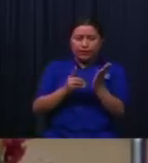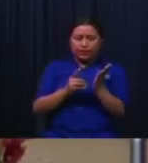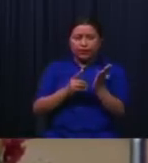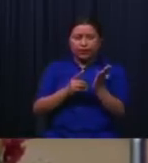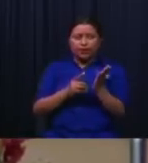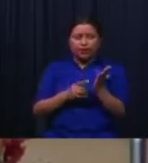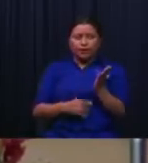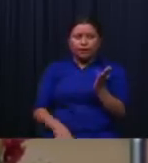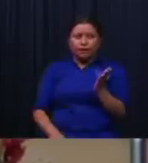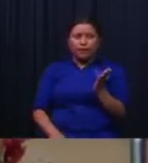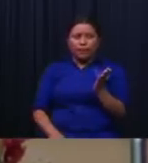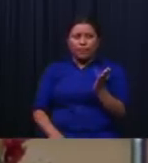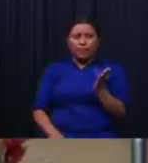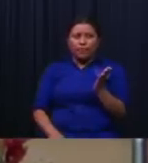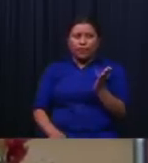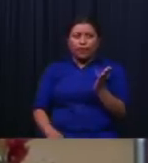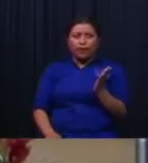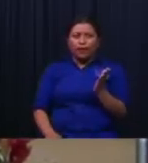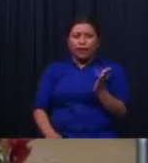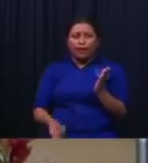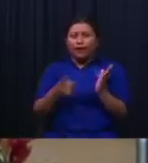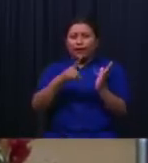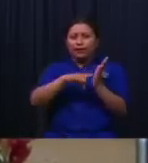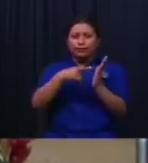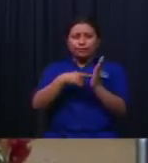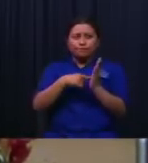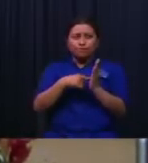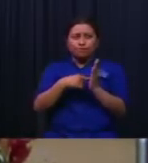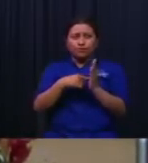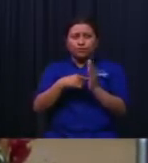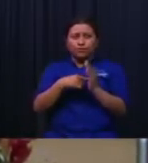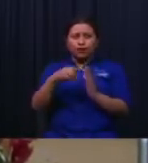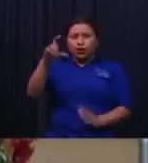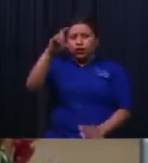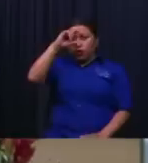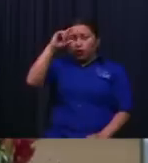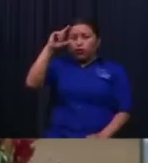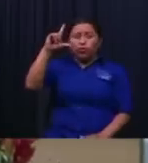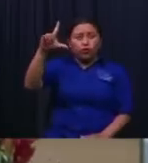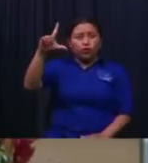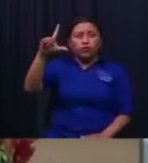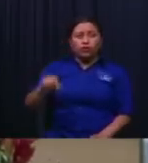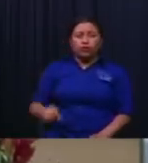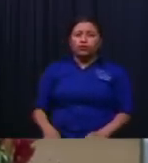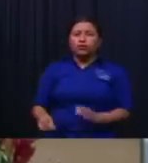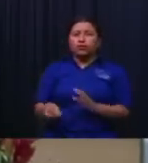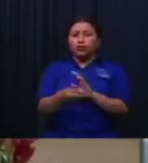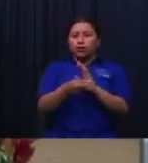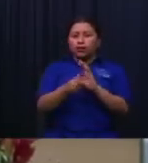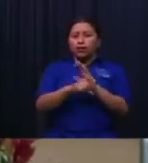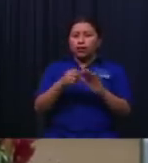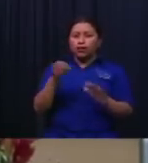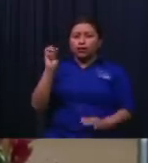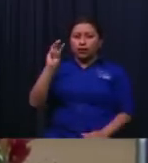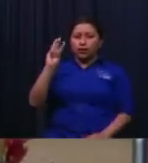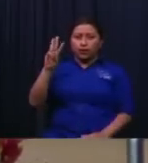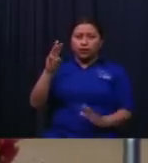Sí. En Colosenses 3:18, ¿verdad? También, ¿no ves? Dice,